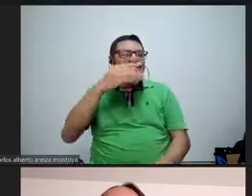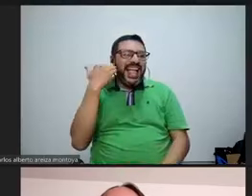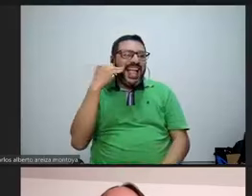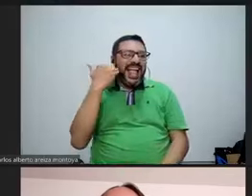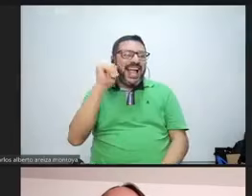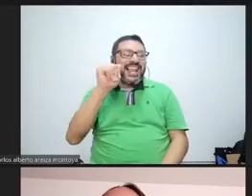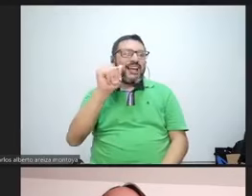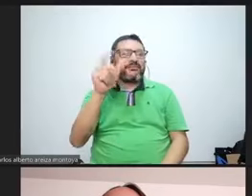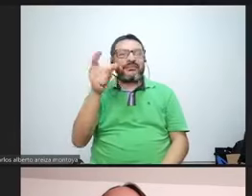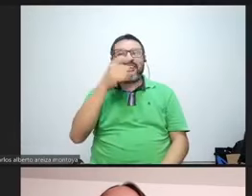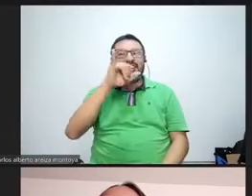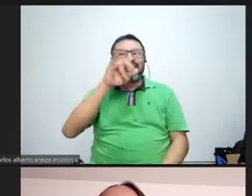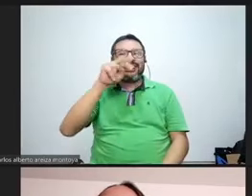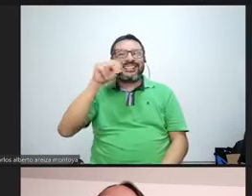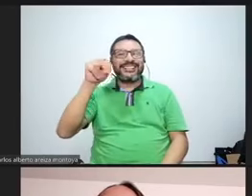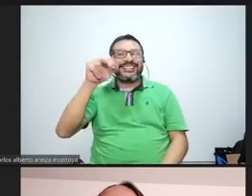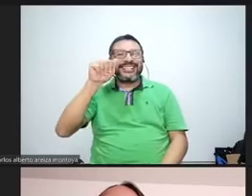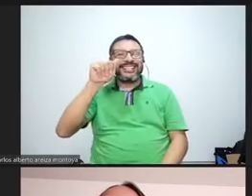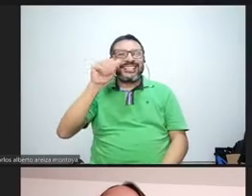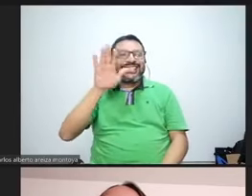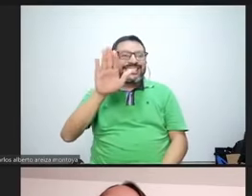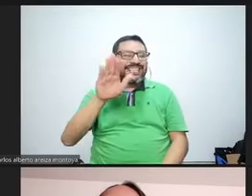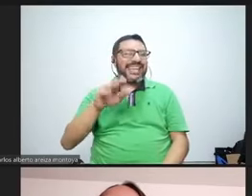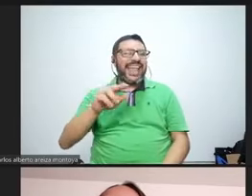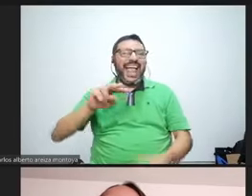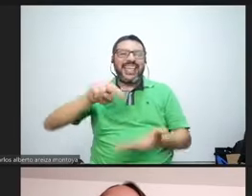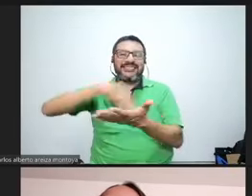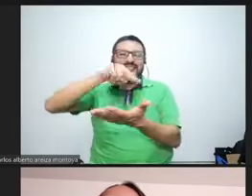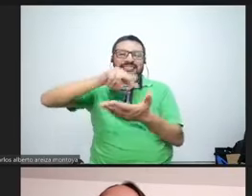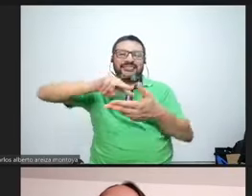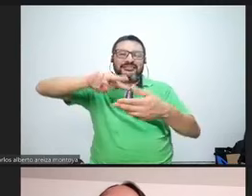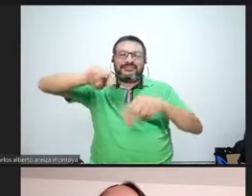en los eventos uno